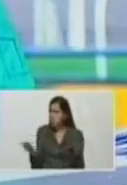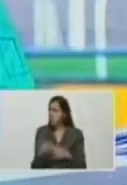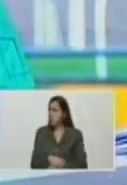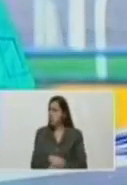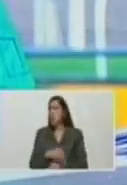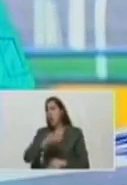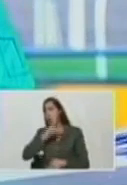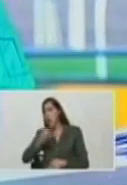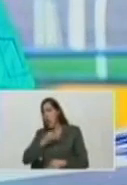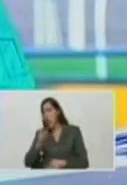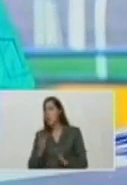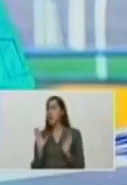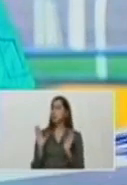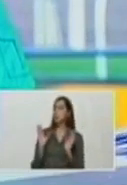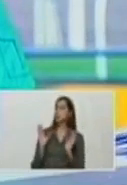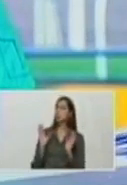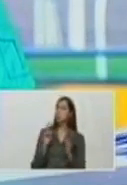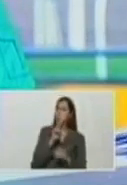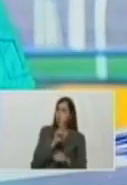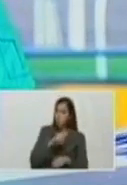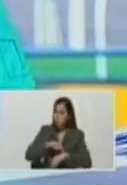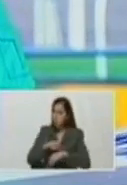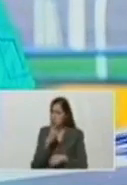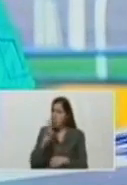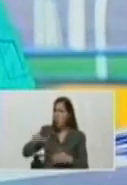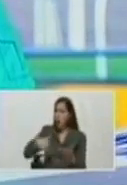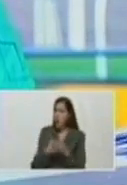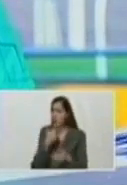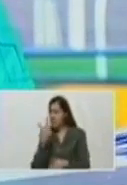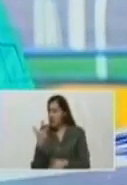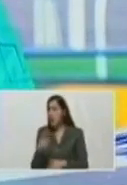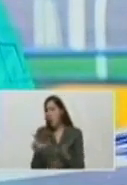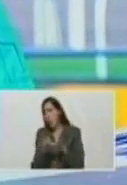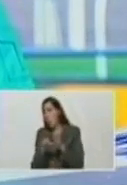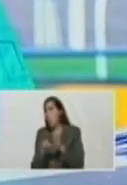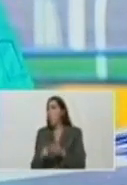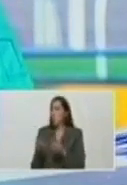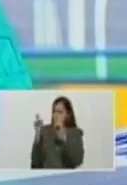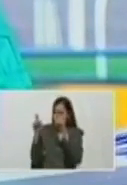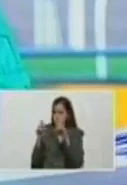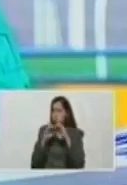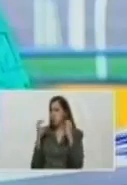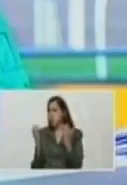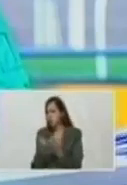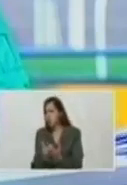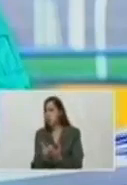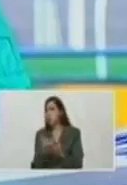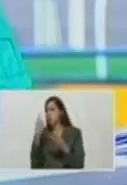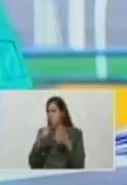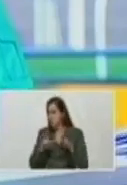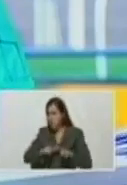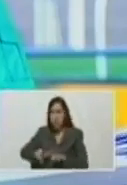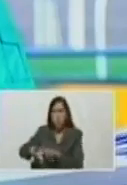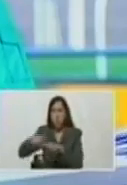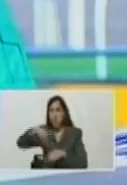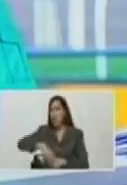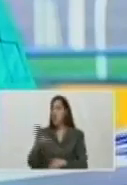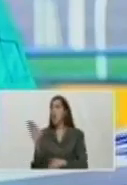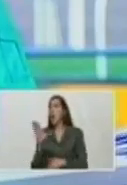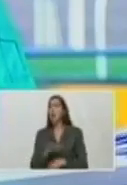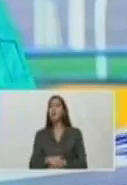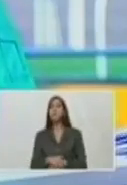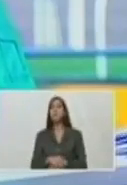tarde, de 2 de la tarde a 3, puedes dar clase en un liceo. En un liceo. En el Fermín Toro, en el Andrés Bello. Bueno, el